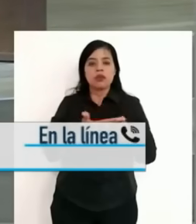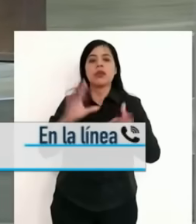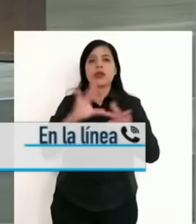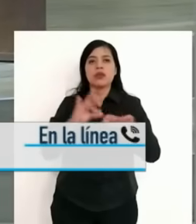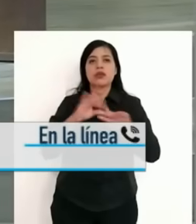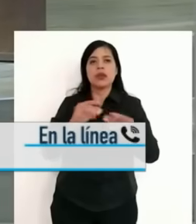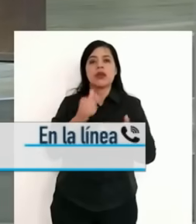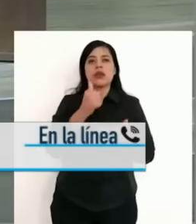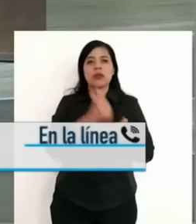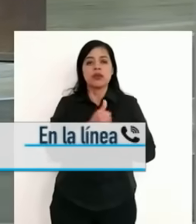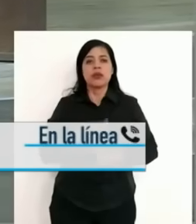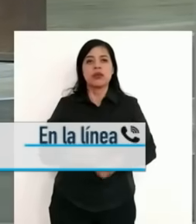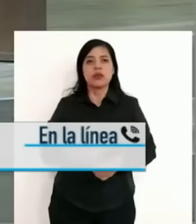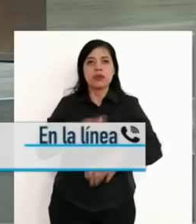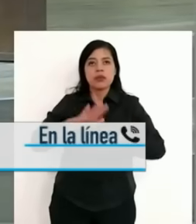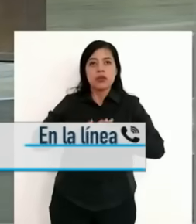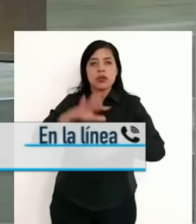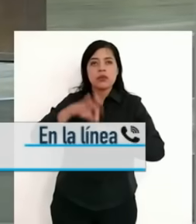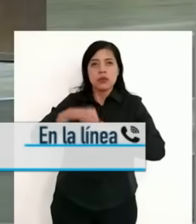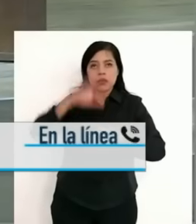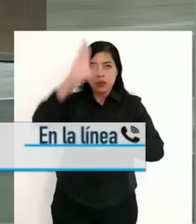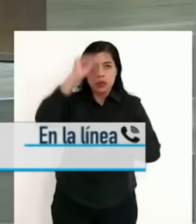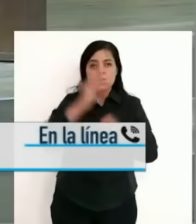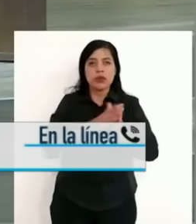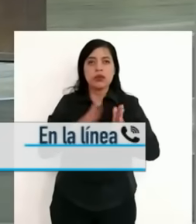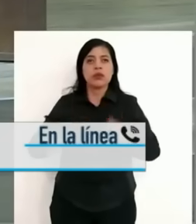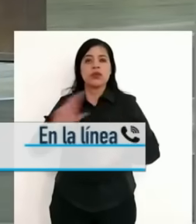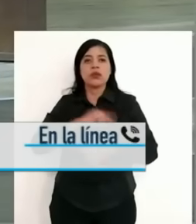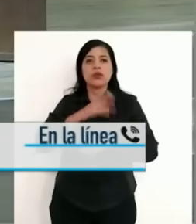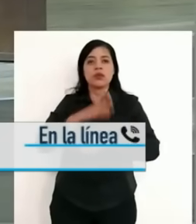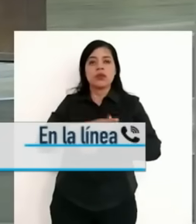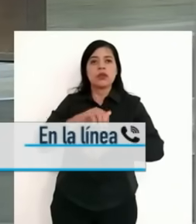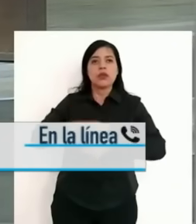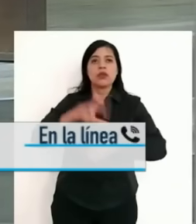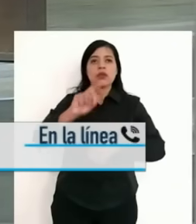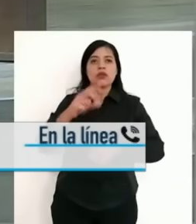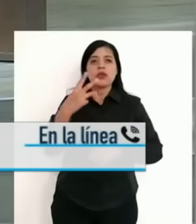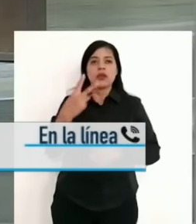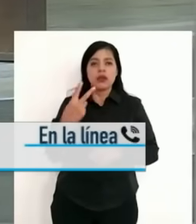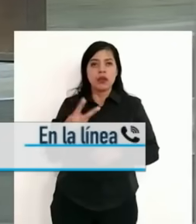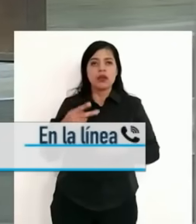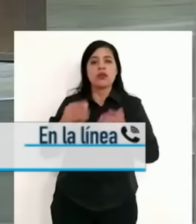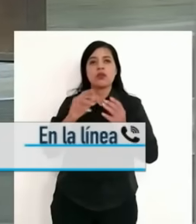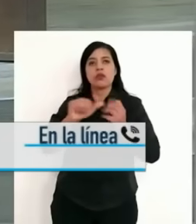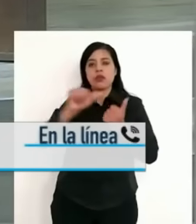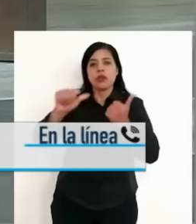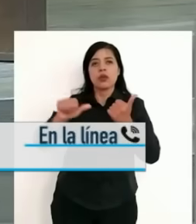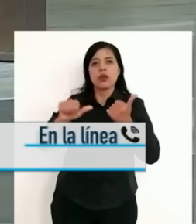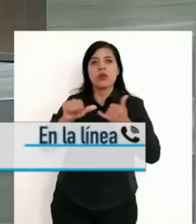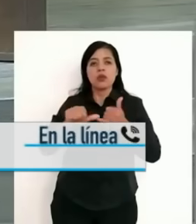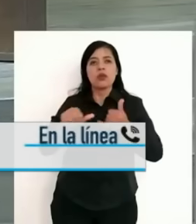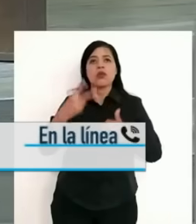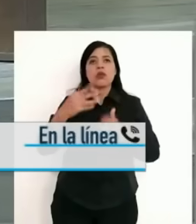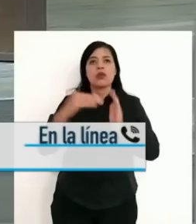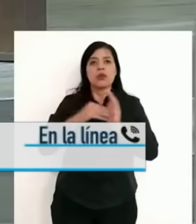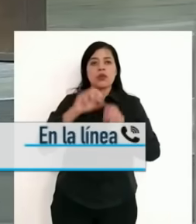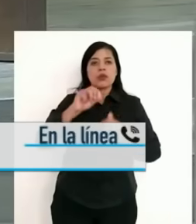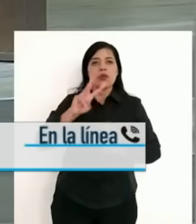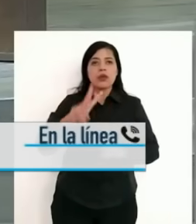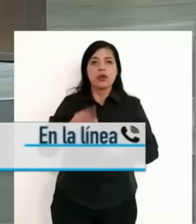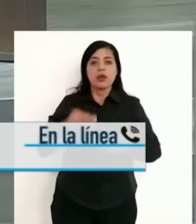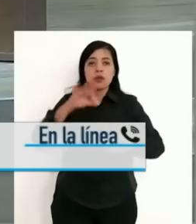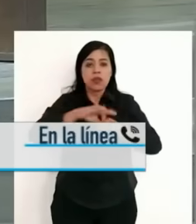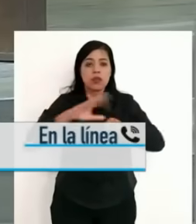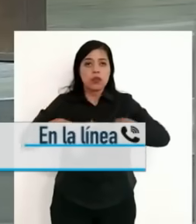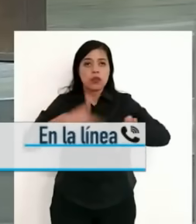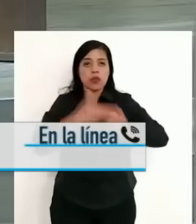Congreso local y en las alcaldías. Si por alguna razón, ajena a derecho, esta aberración se consuma, el 2 de